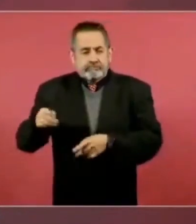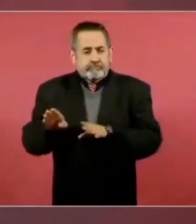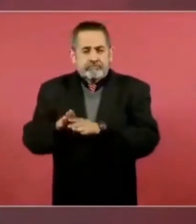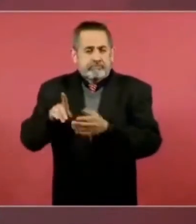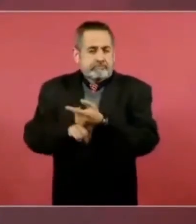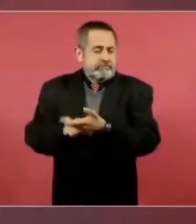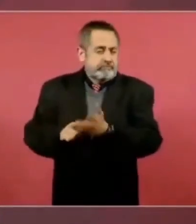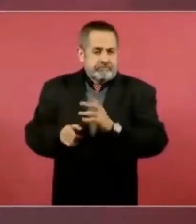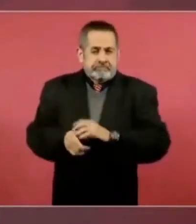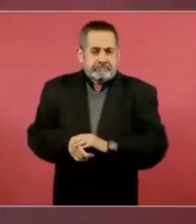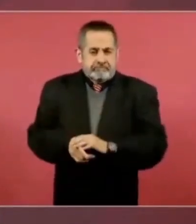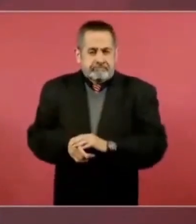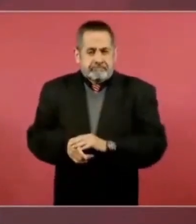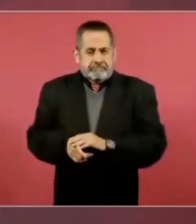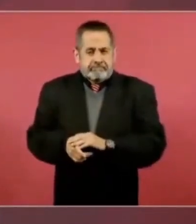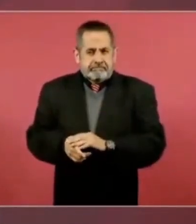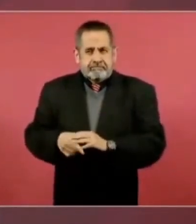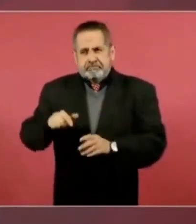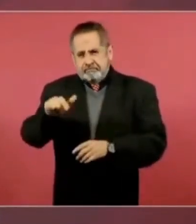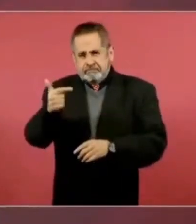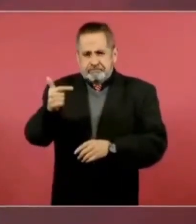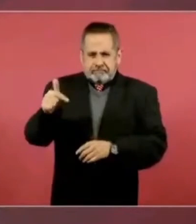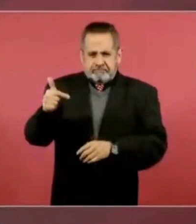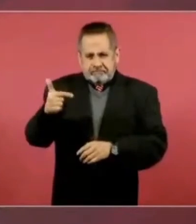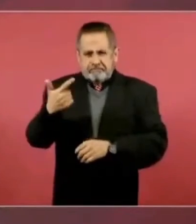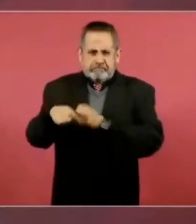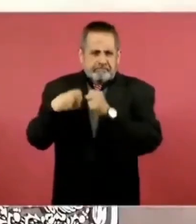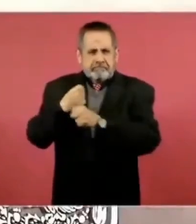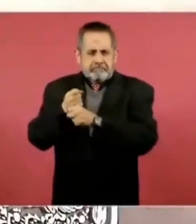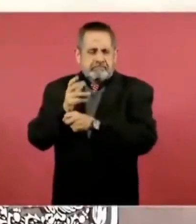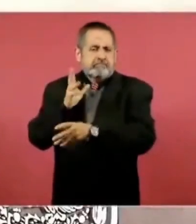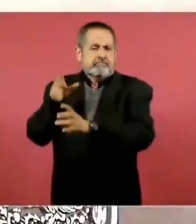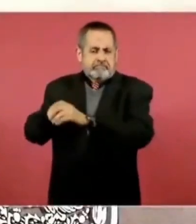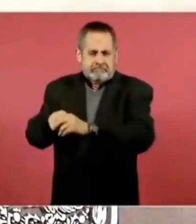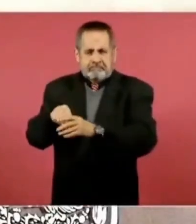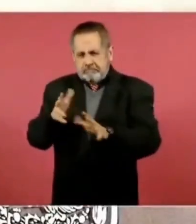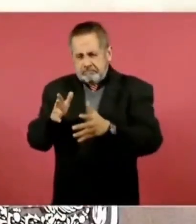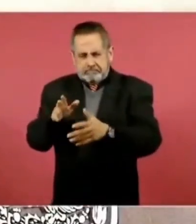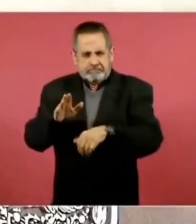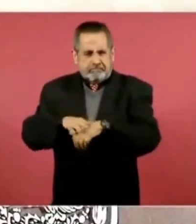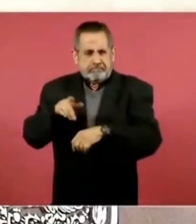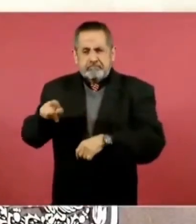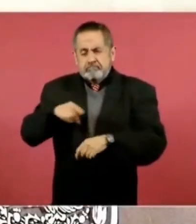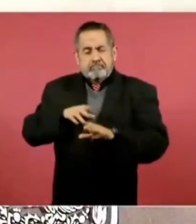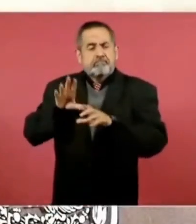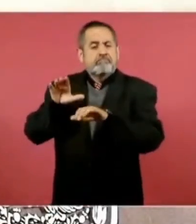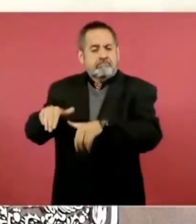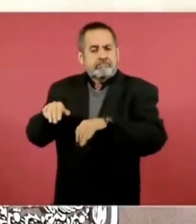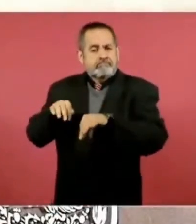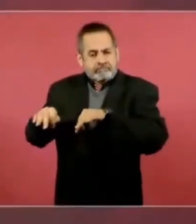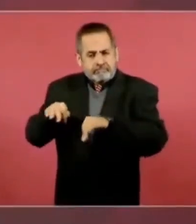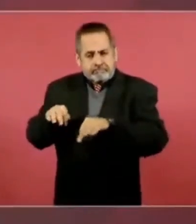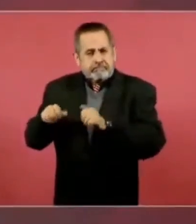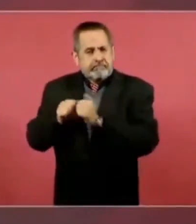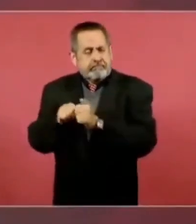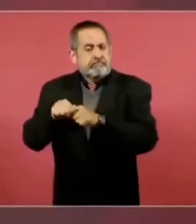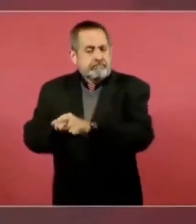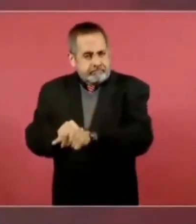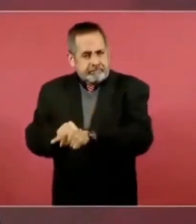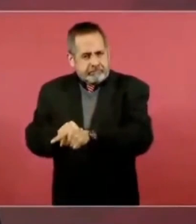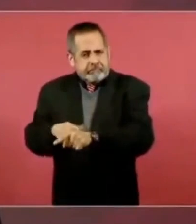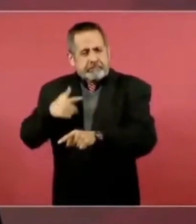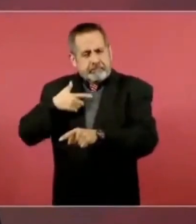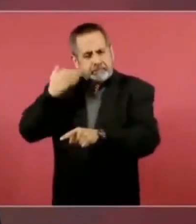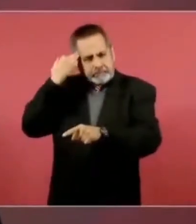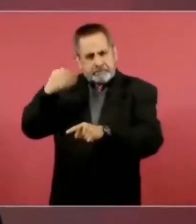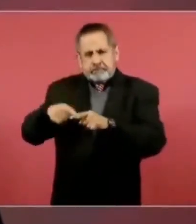alrededor de 12 años, un poco más. He estado trabajando también En una